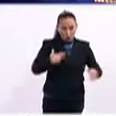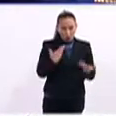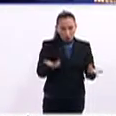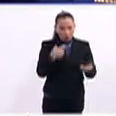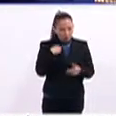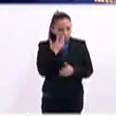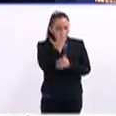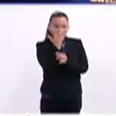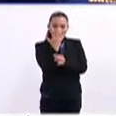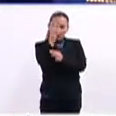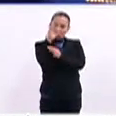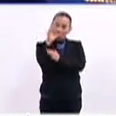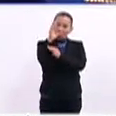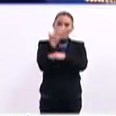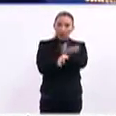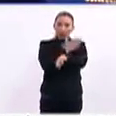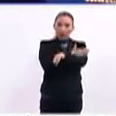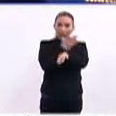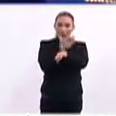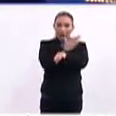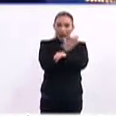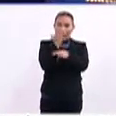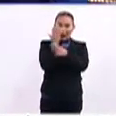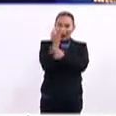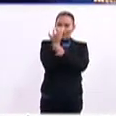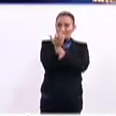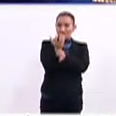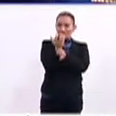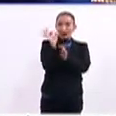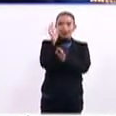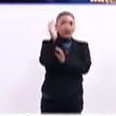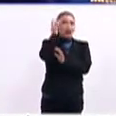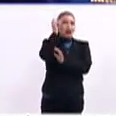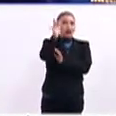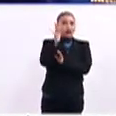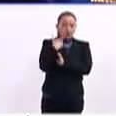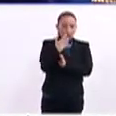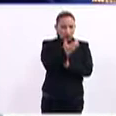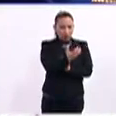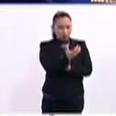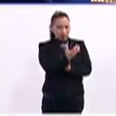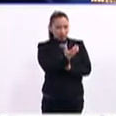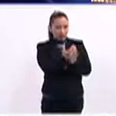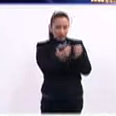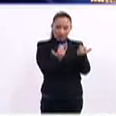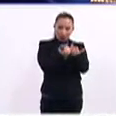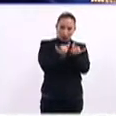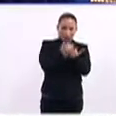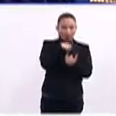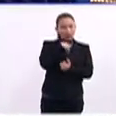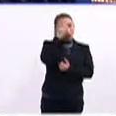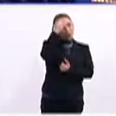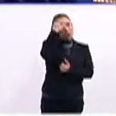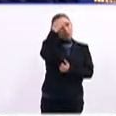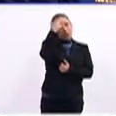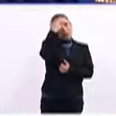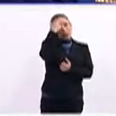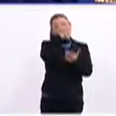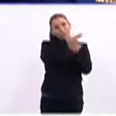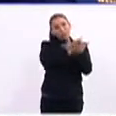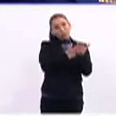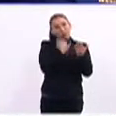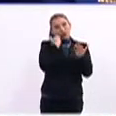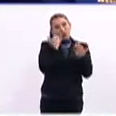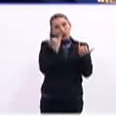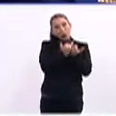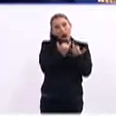una mano de madera, hasta aquí, que seguramente pertenecía a un santo, casi en la misma postura y del mismo tamaño que la